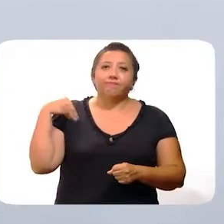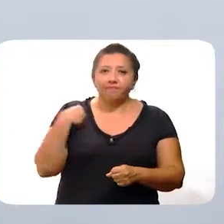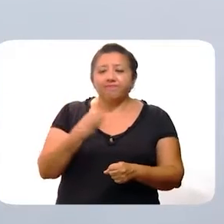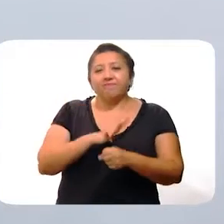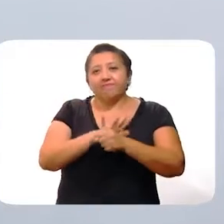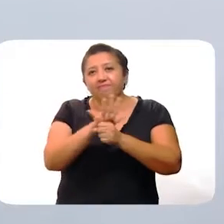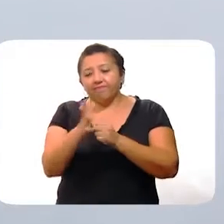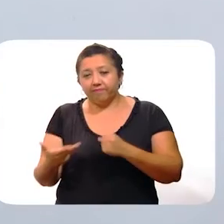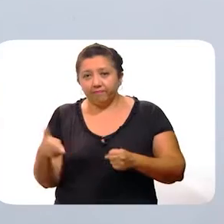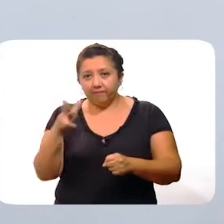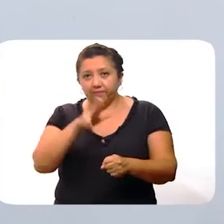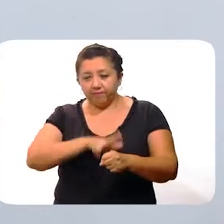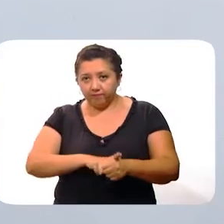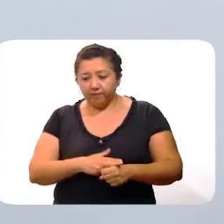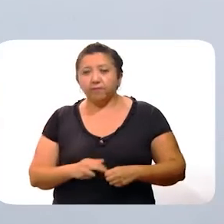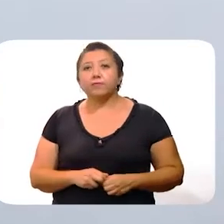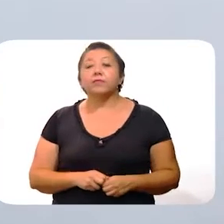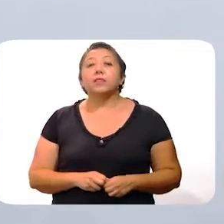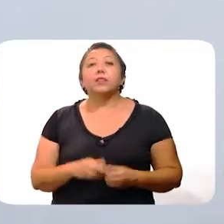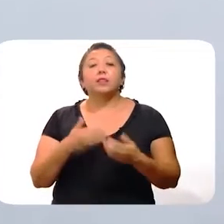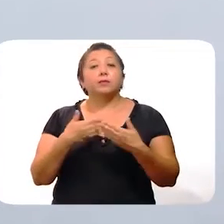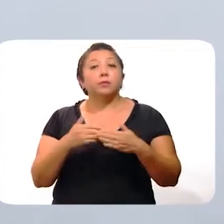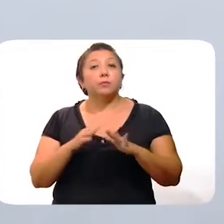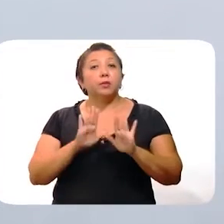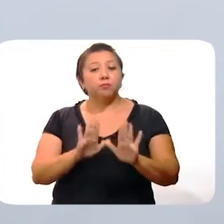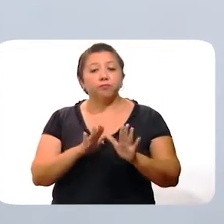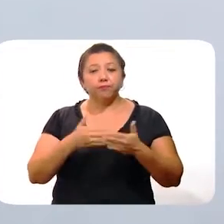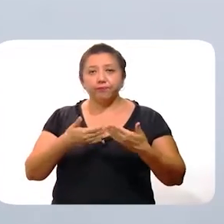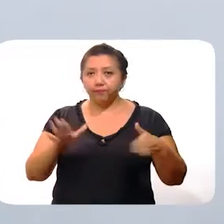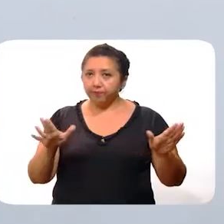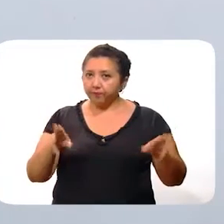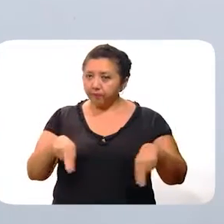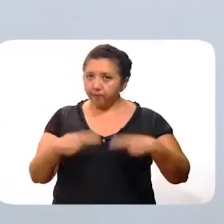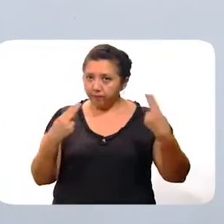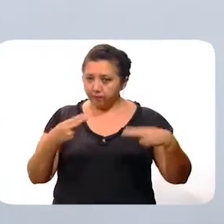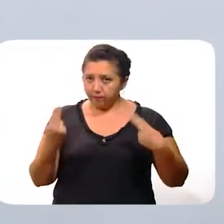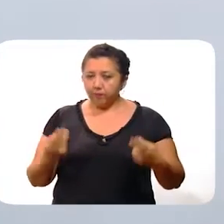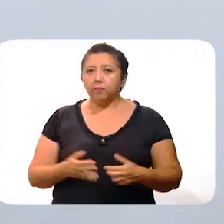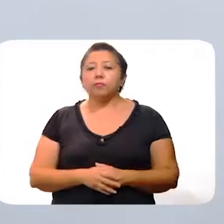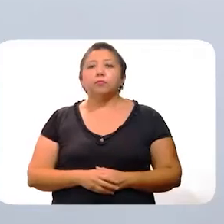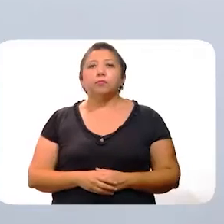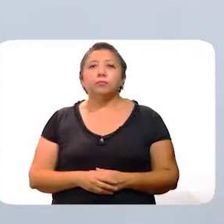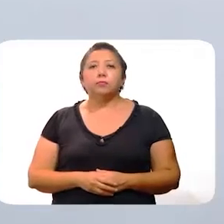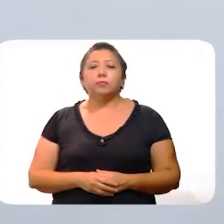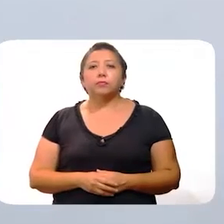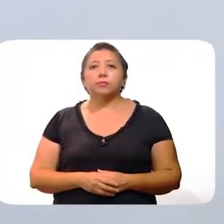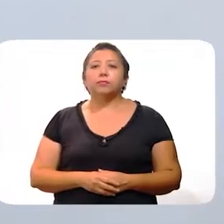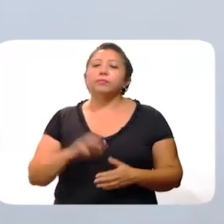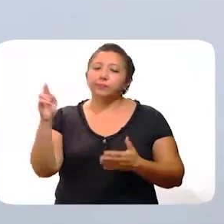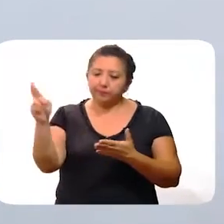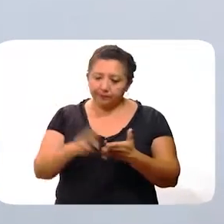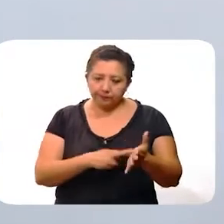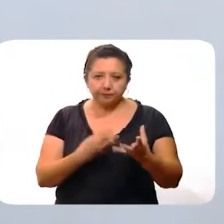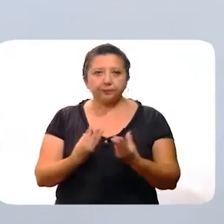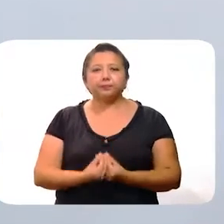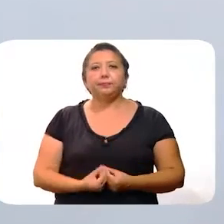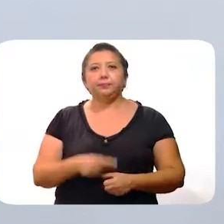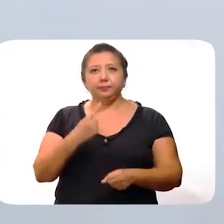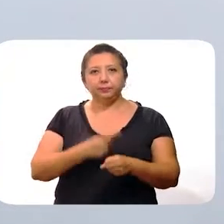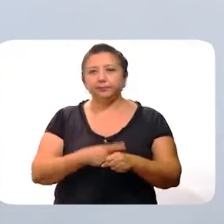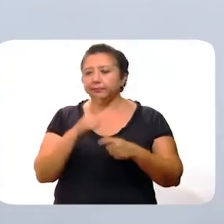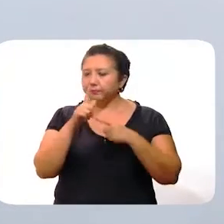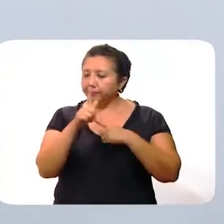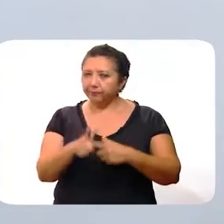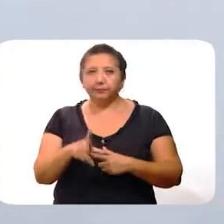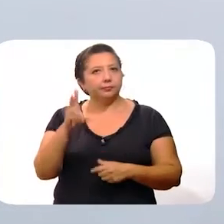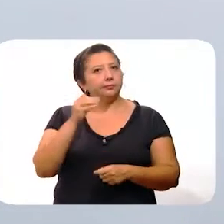evitar comprometer nuestra capacidad hospitalaria e interrumpir el proceso de reactivación económica. Reiteramos, la pandemia